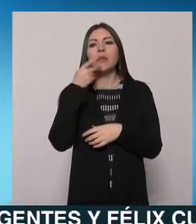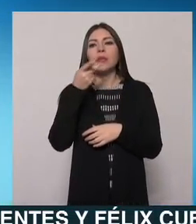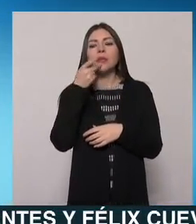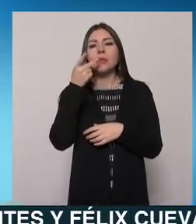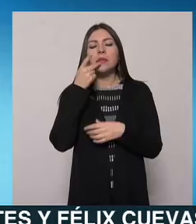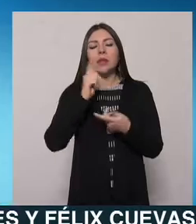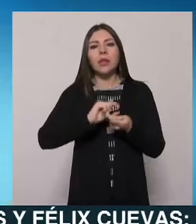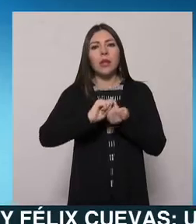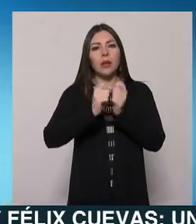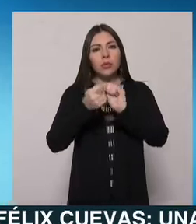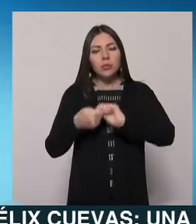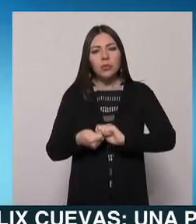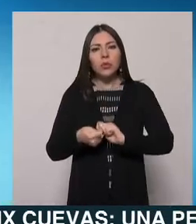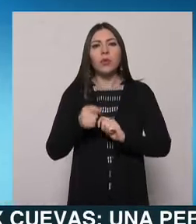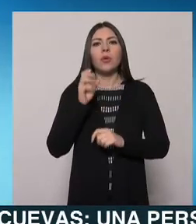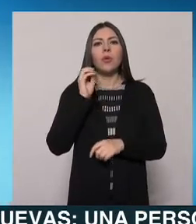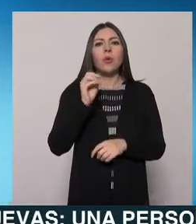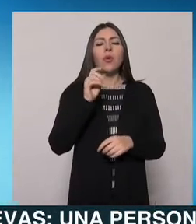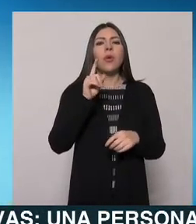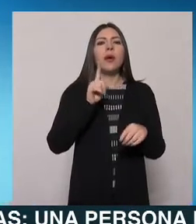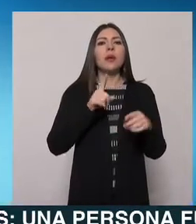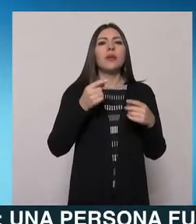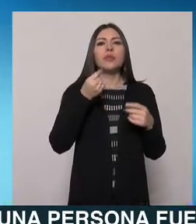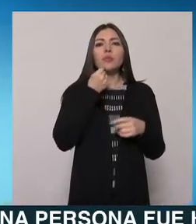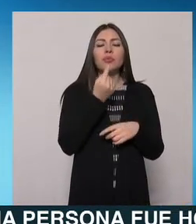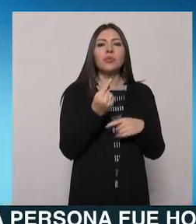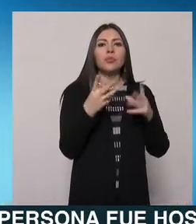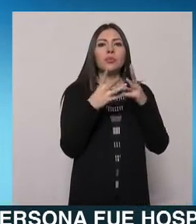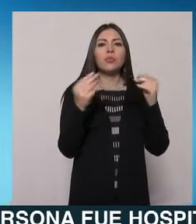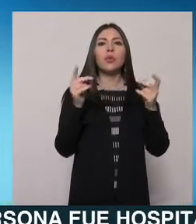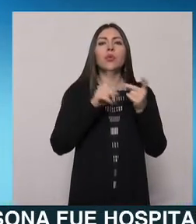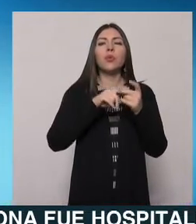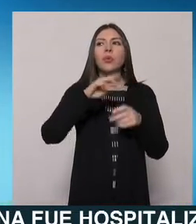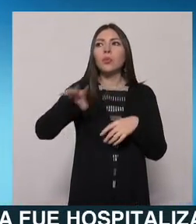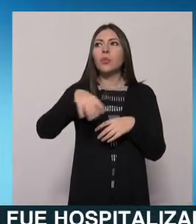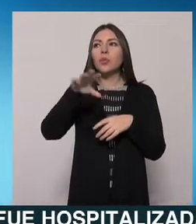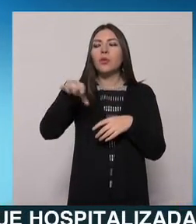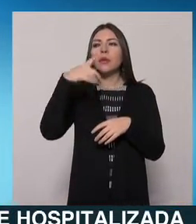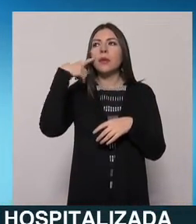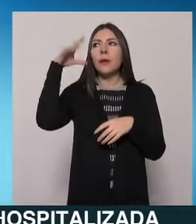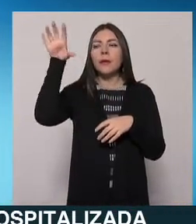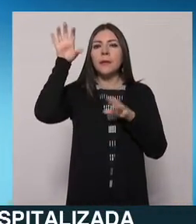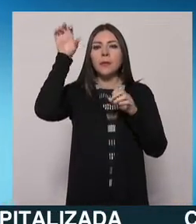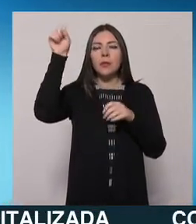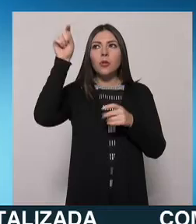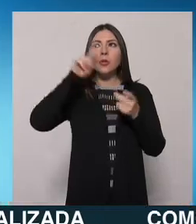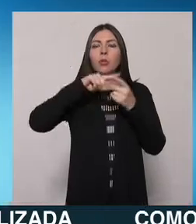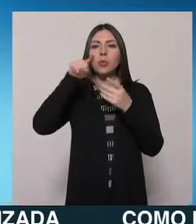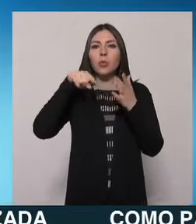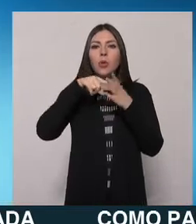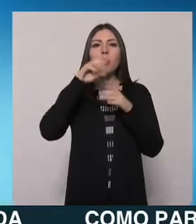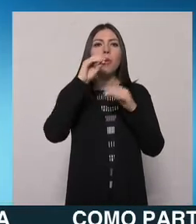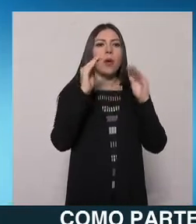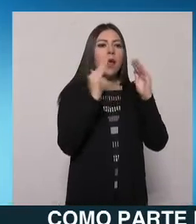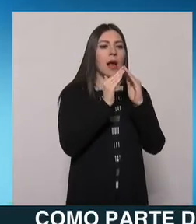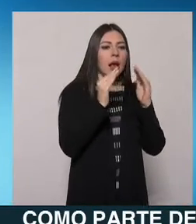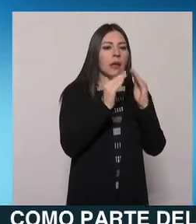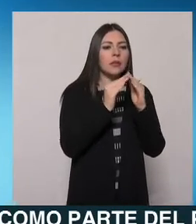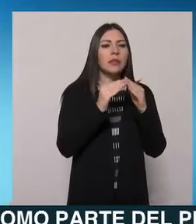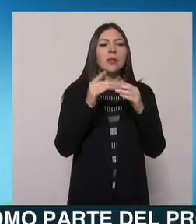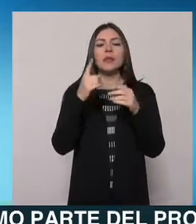la localización del menor retenido y en su caso del domicilio,